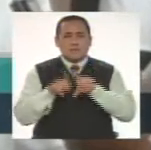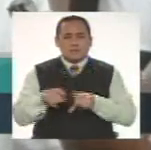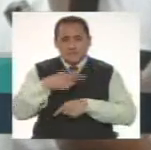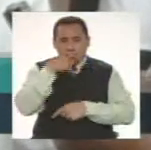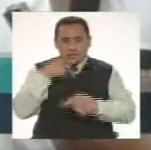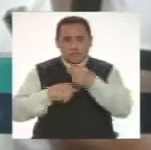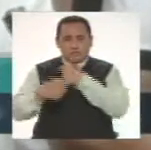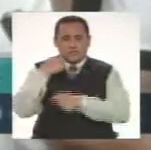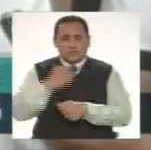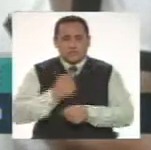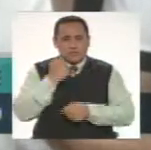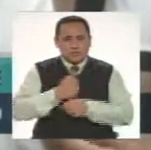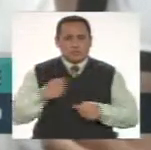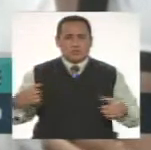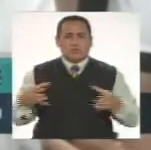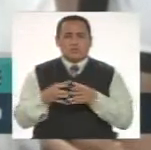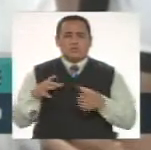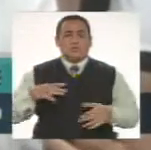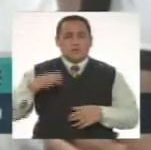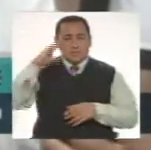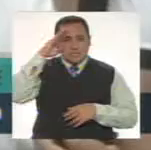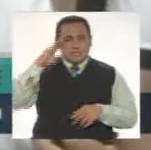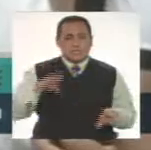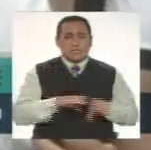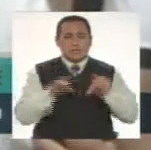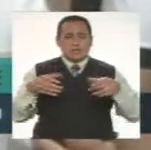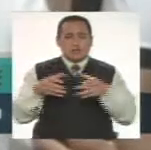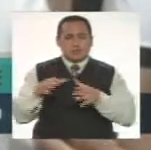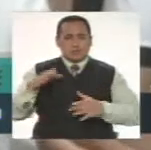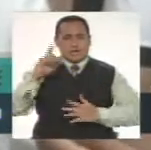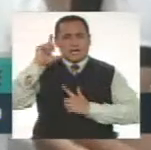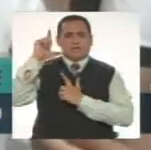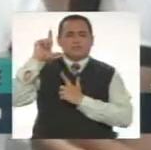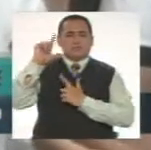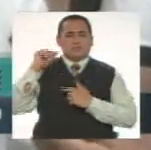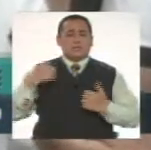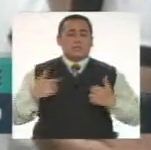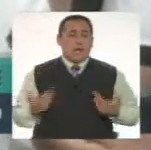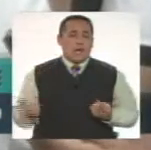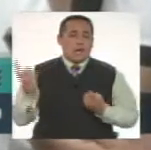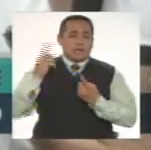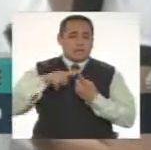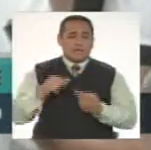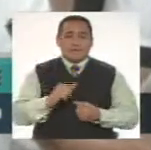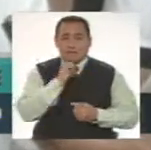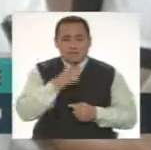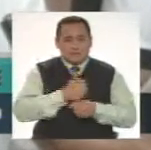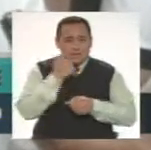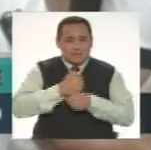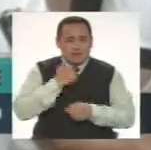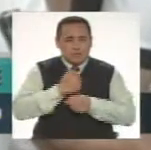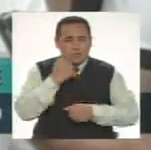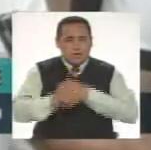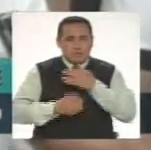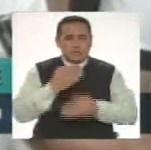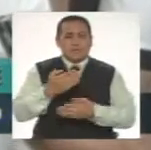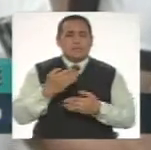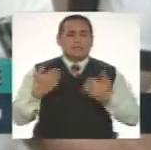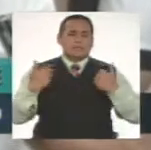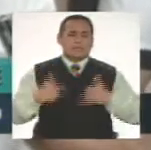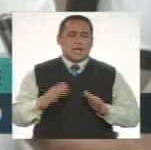operaciones combinadas con la policía y el comando conjunto. Todavía no han terminado las operaciones, los trabajos. Hay